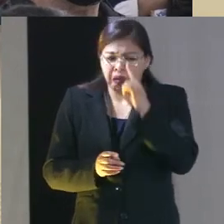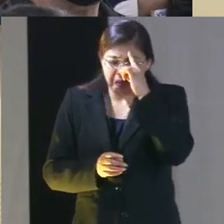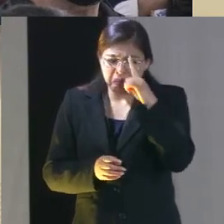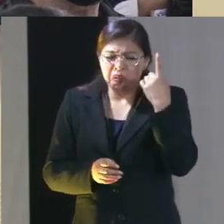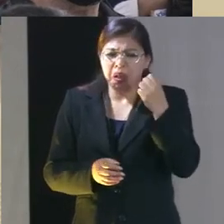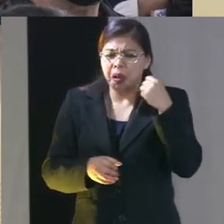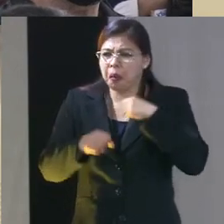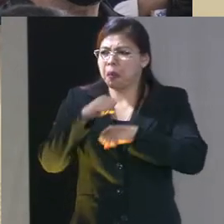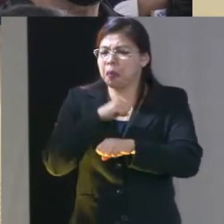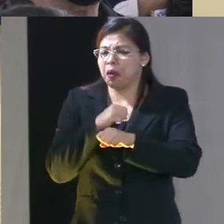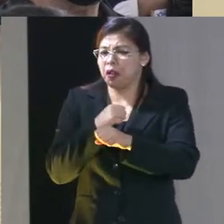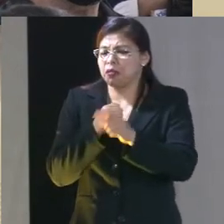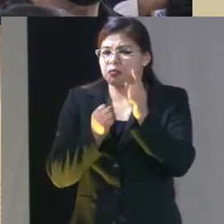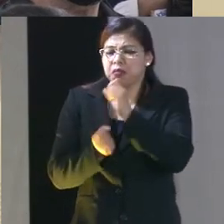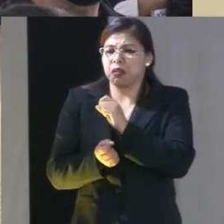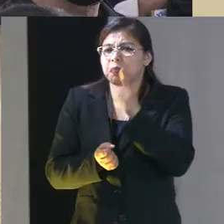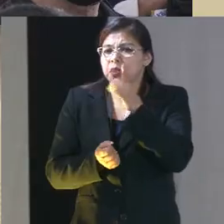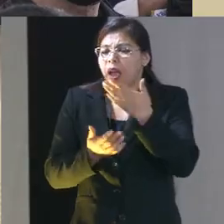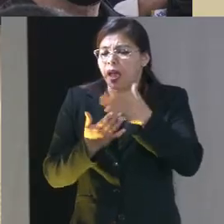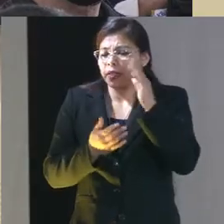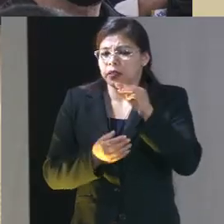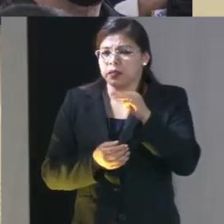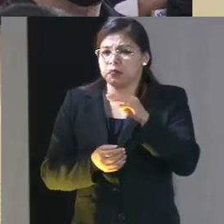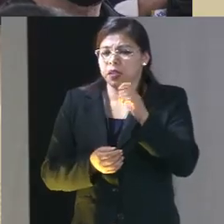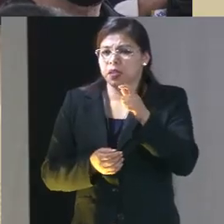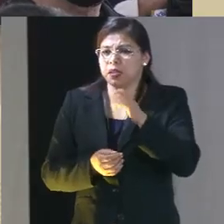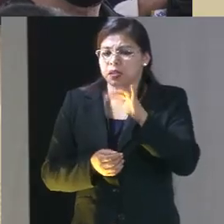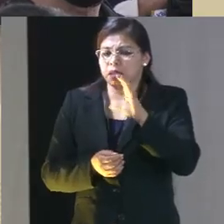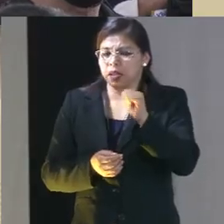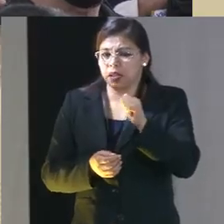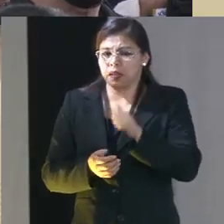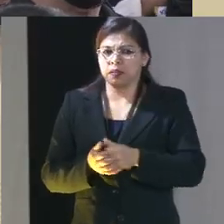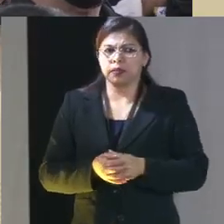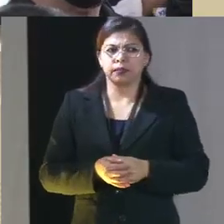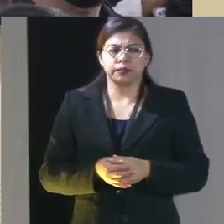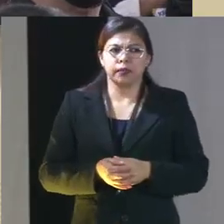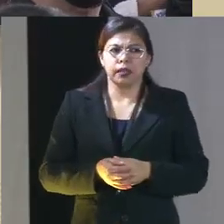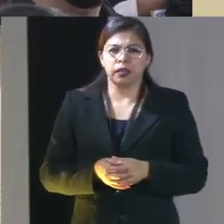a la autoridad mexicana, ¿no? La autoridad mexica. Sí, muy bien.